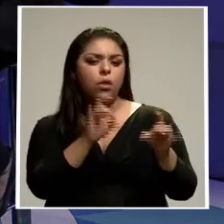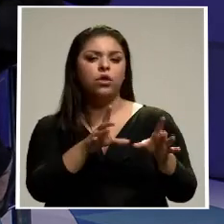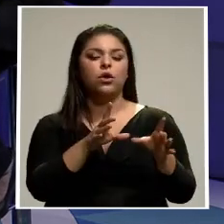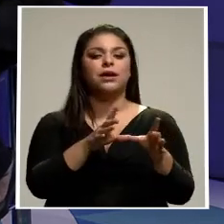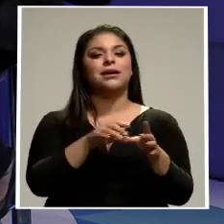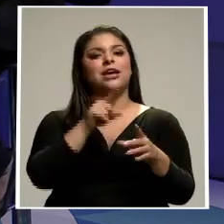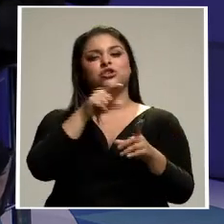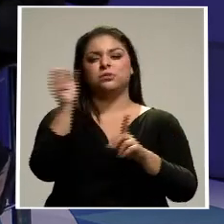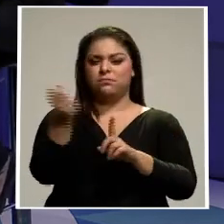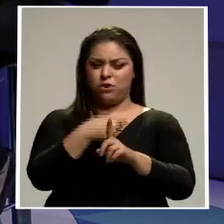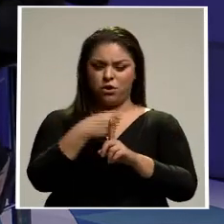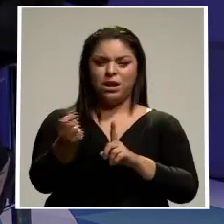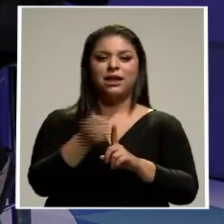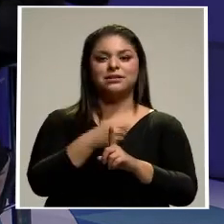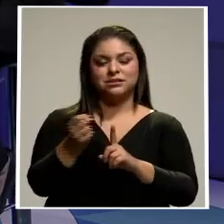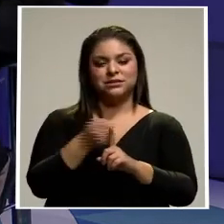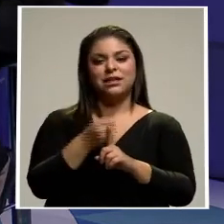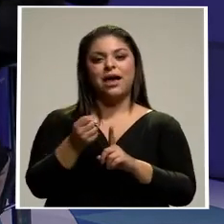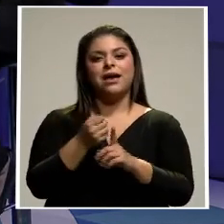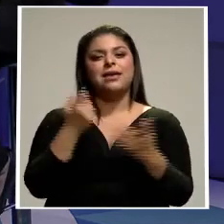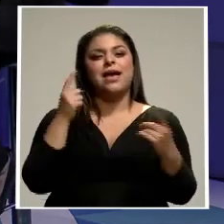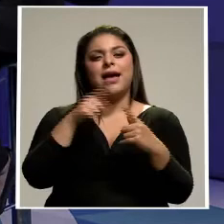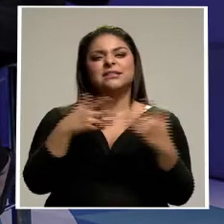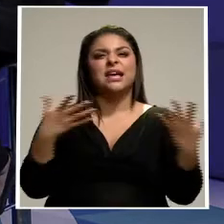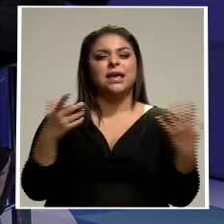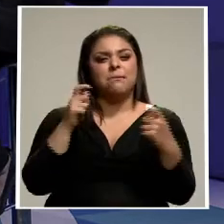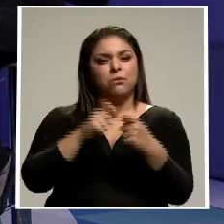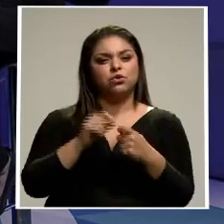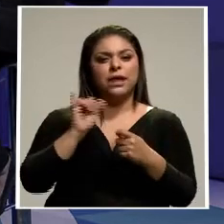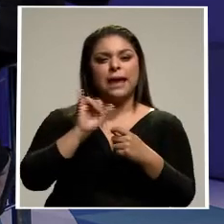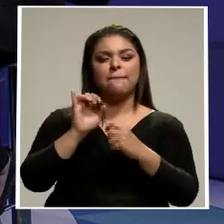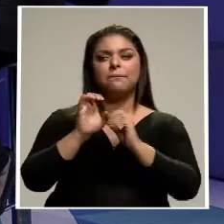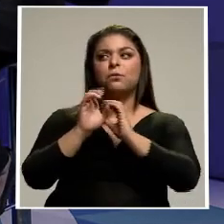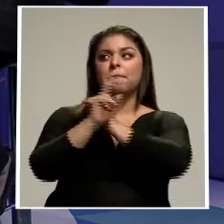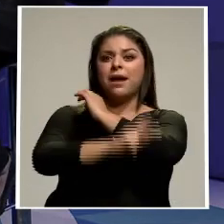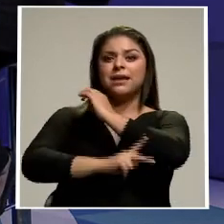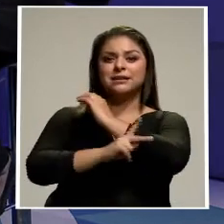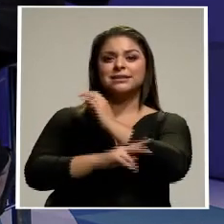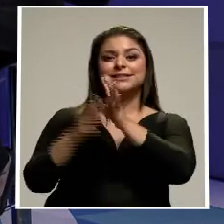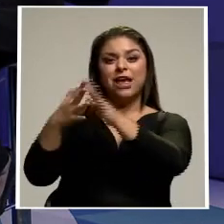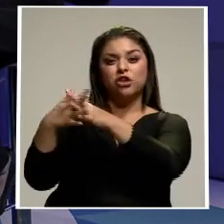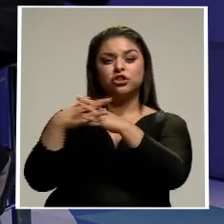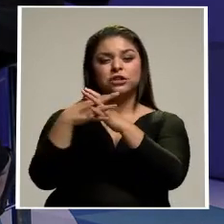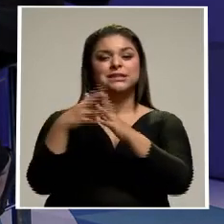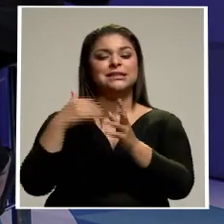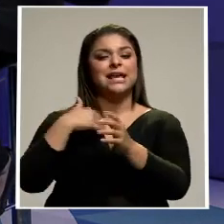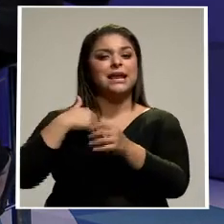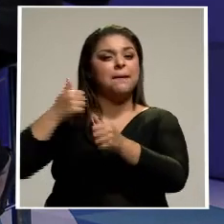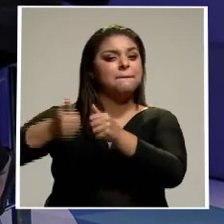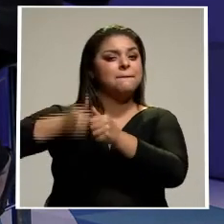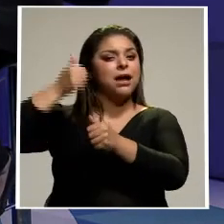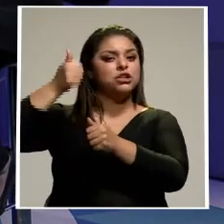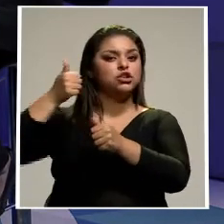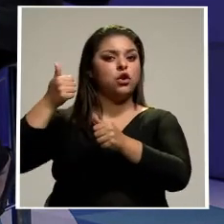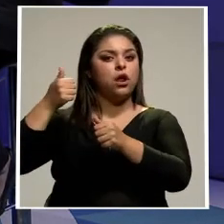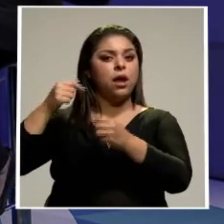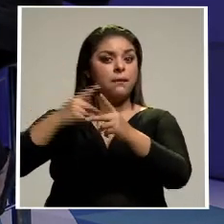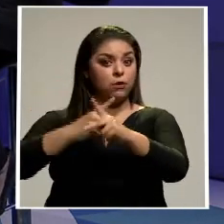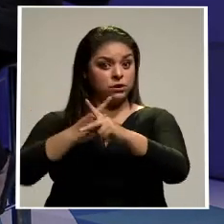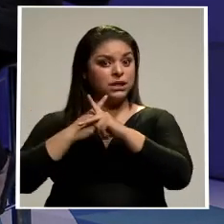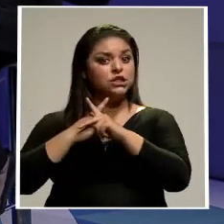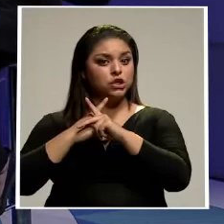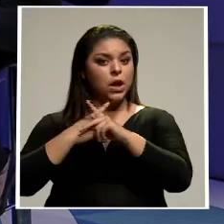insurrección. Y hasta qué punto países como Estados Unidos, que tienen el mayor grado de protección a la